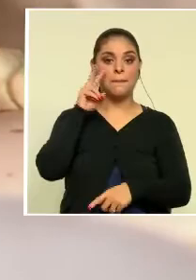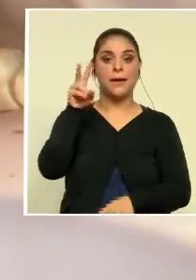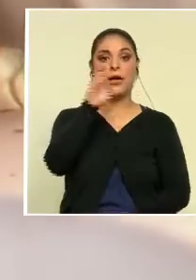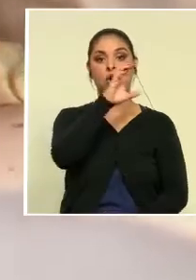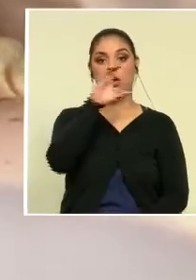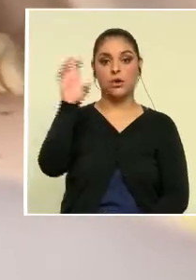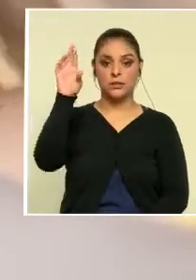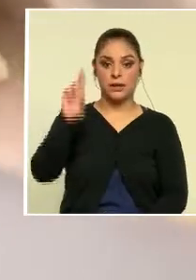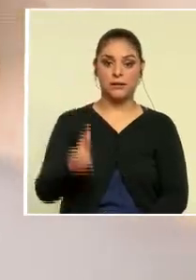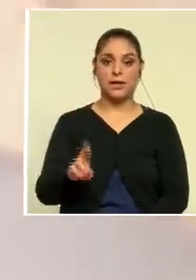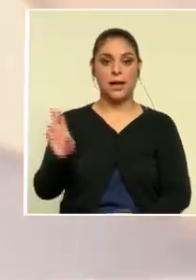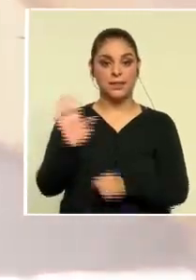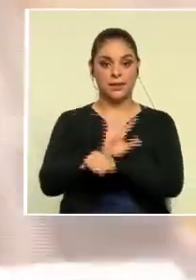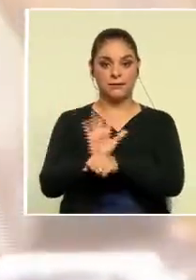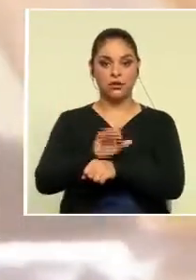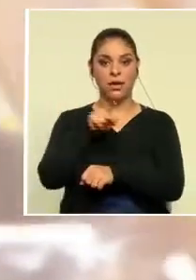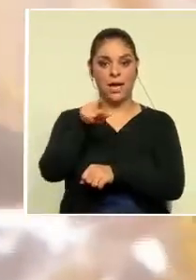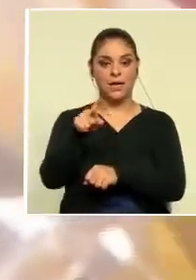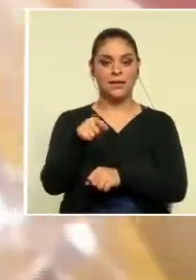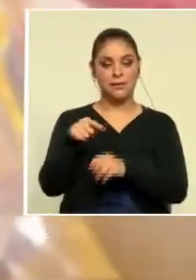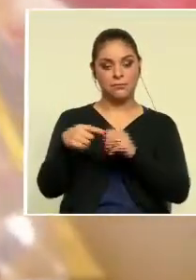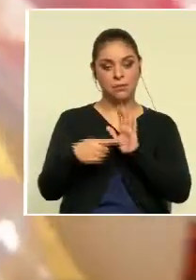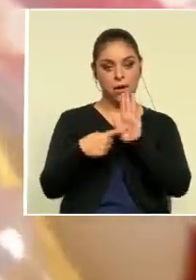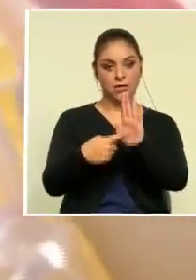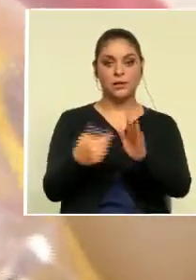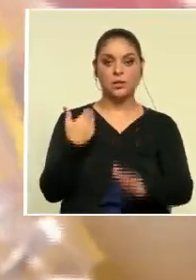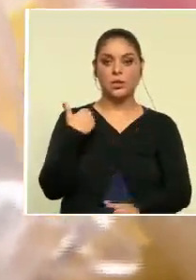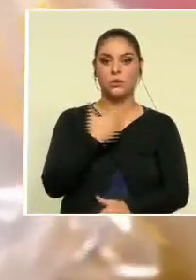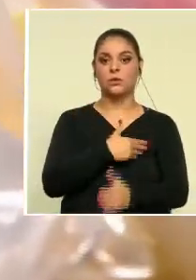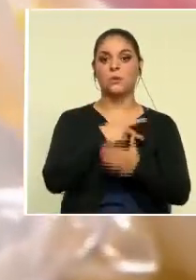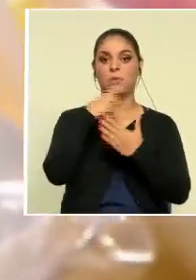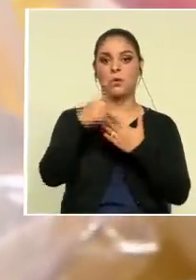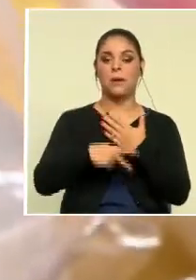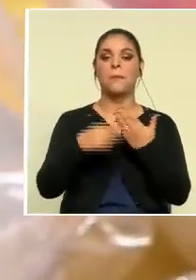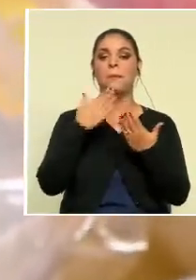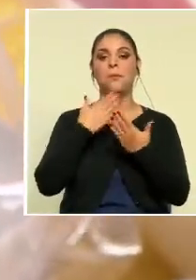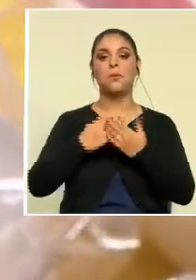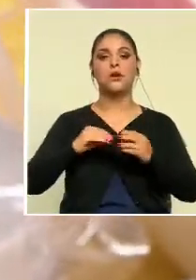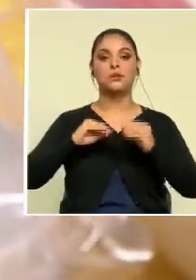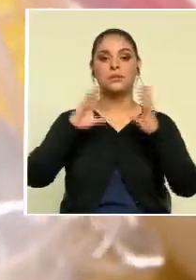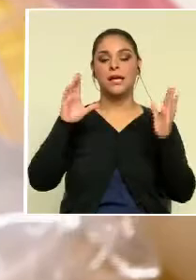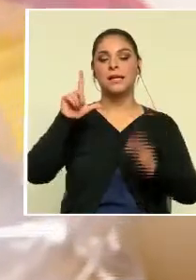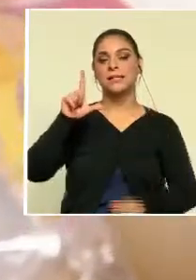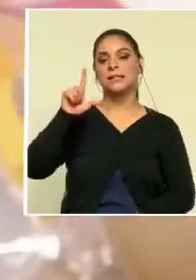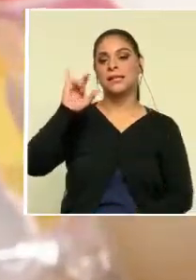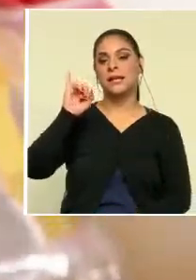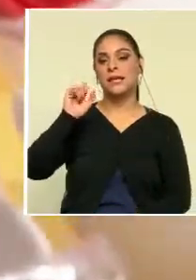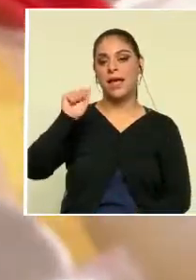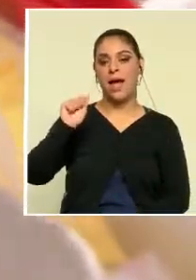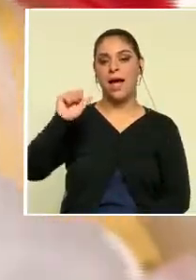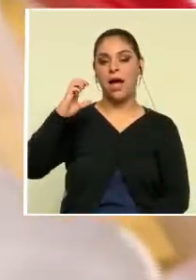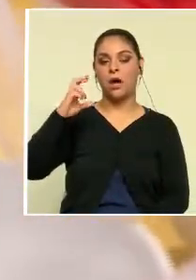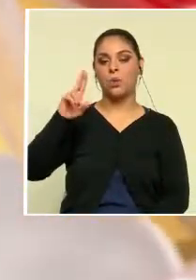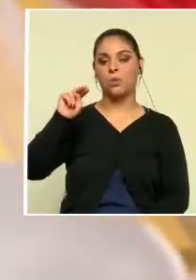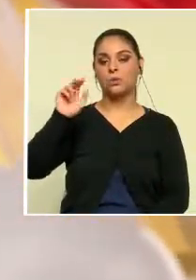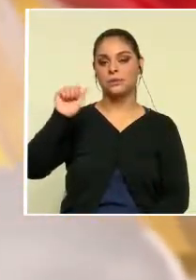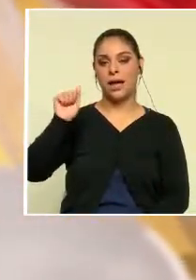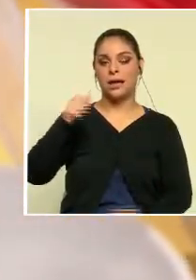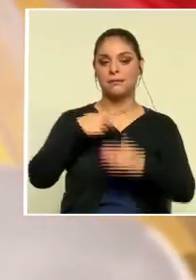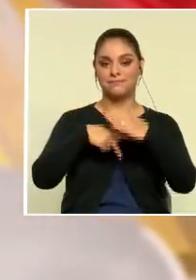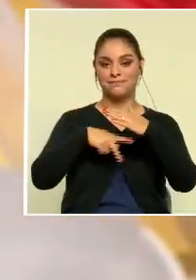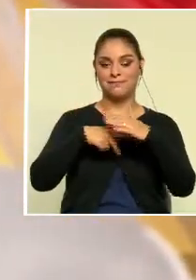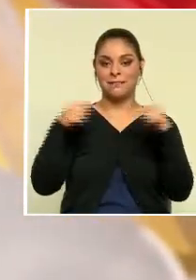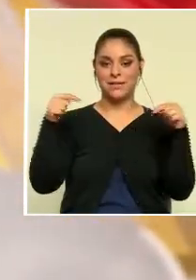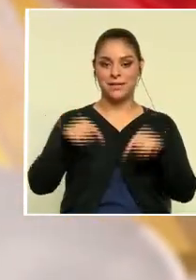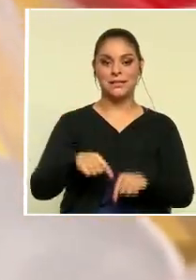programa y por aquí dice buenos días niñas lee acuña de transición presente un saludo amigo ismael